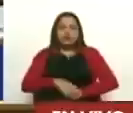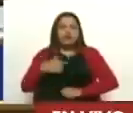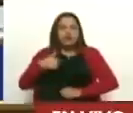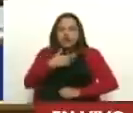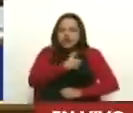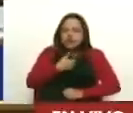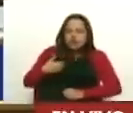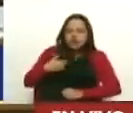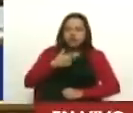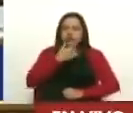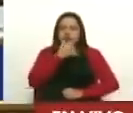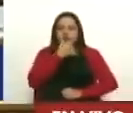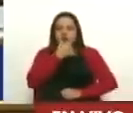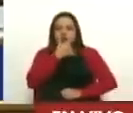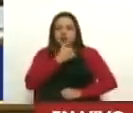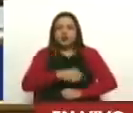quisiera